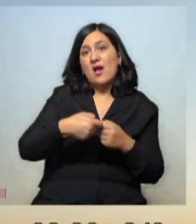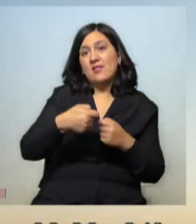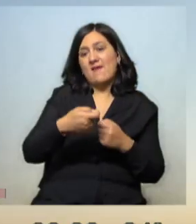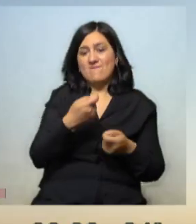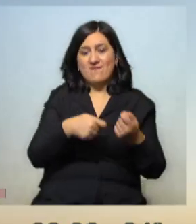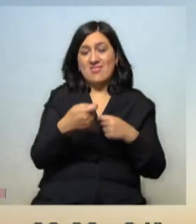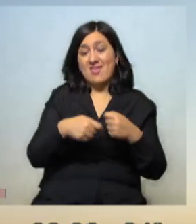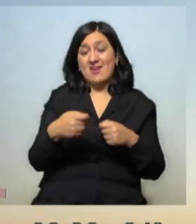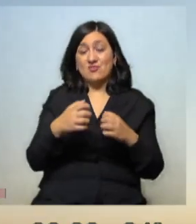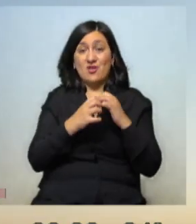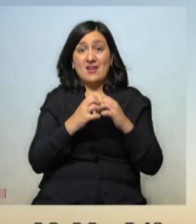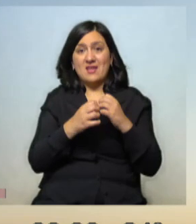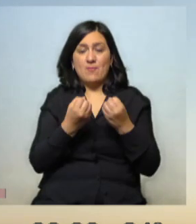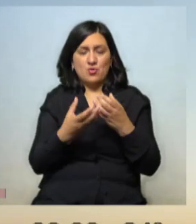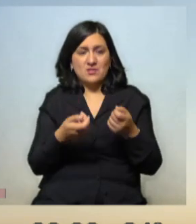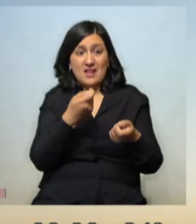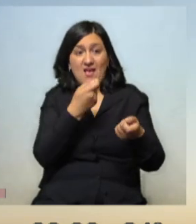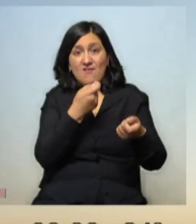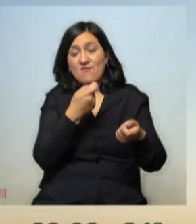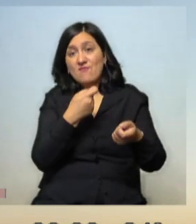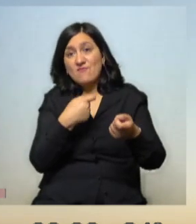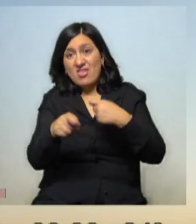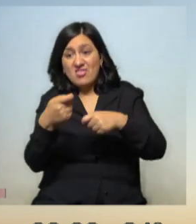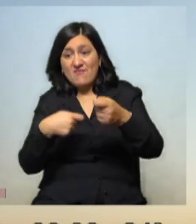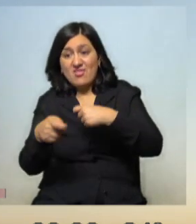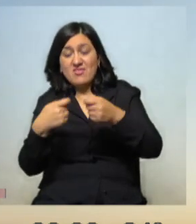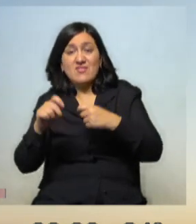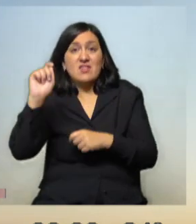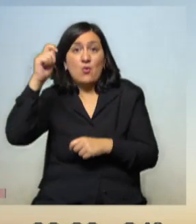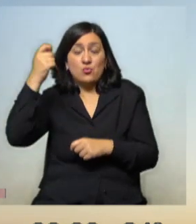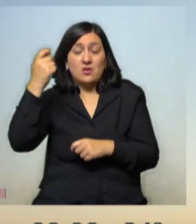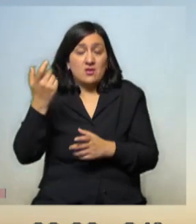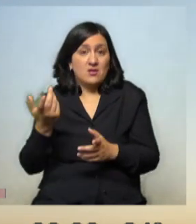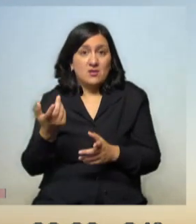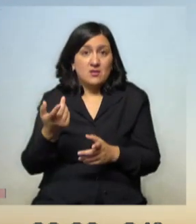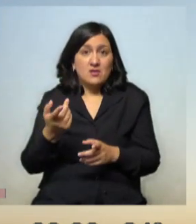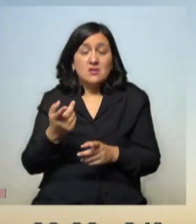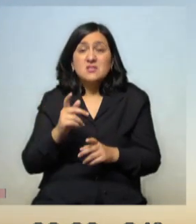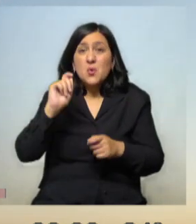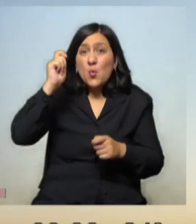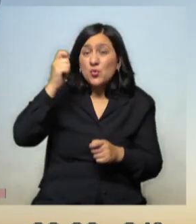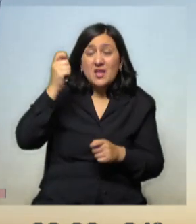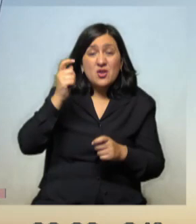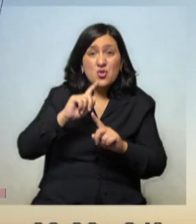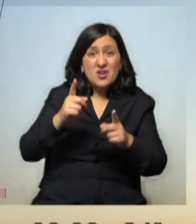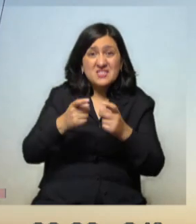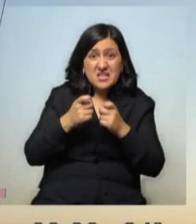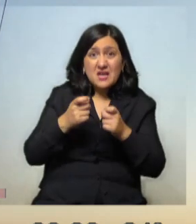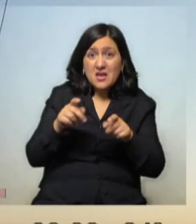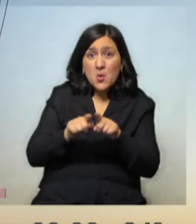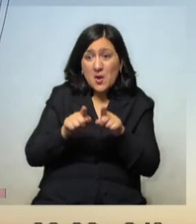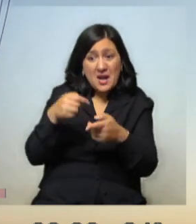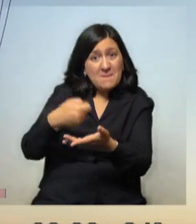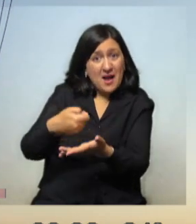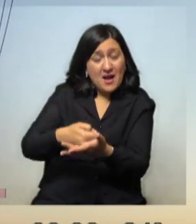vender su energía, porque se la venden toda UTE, aunque la UTE no la necesite, también la UTE le paga la energía que no despachan. Esto es la energía eólica,